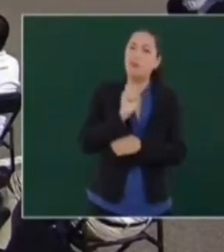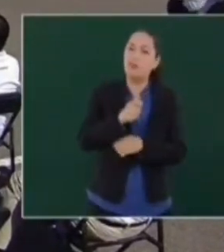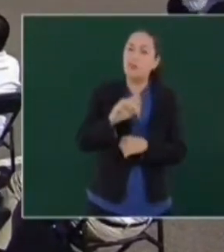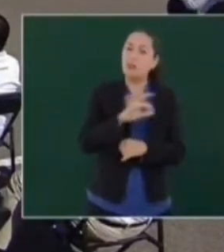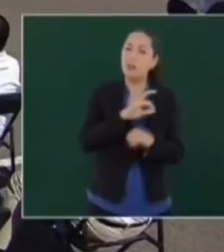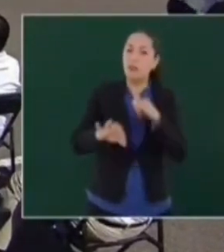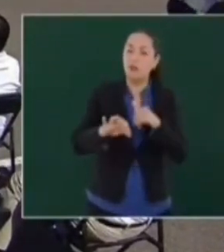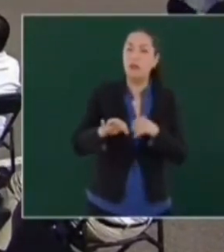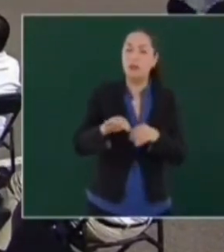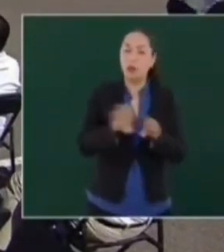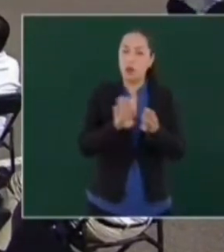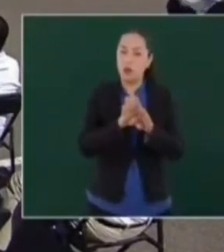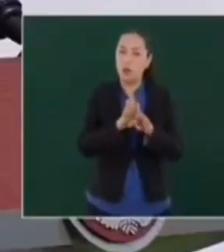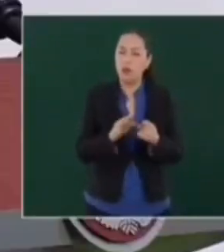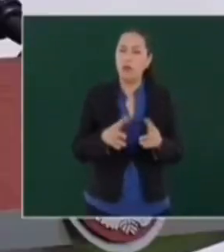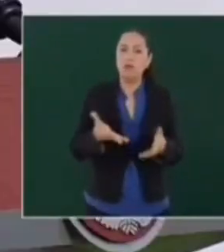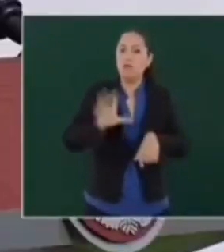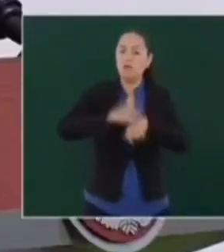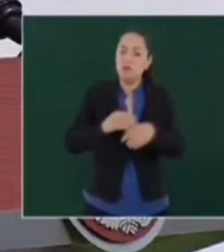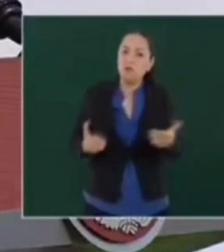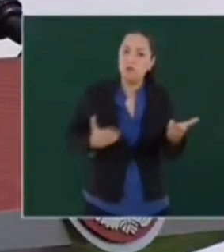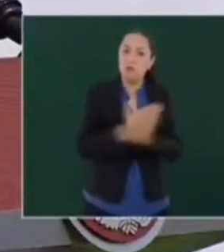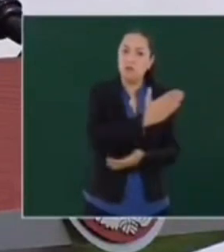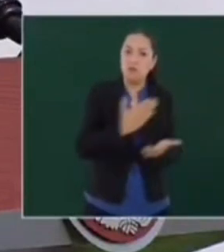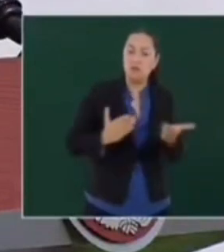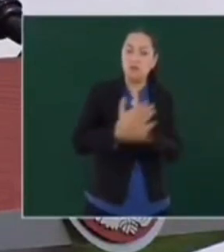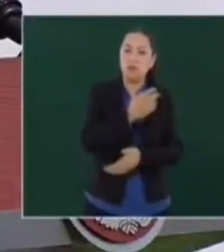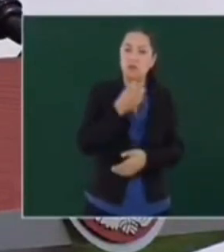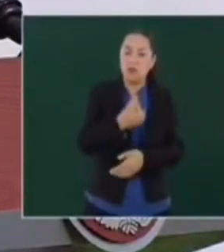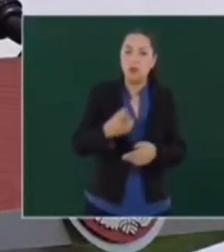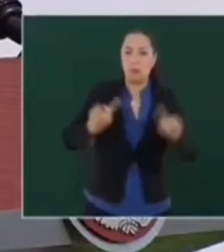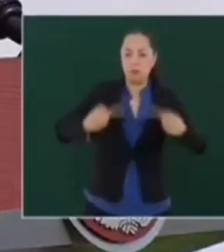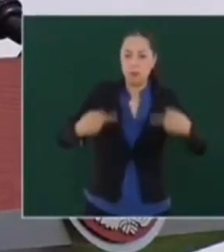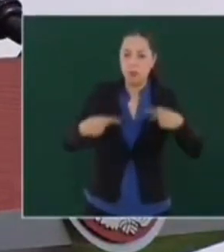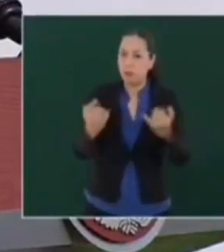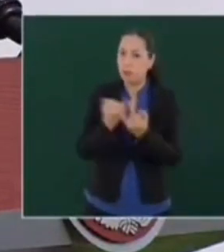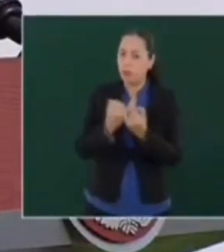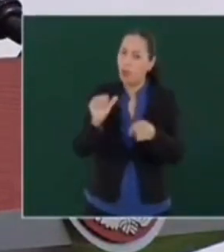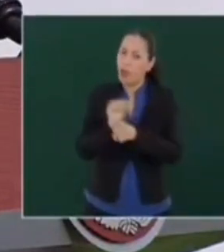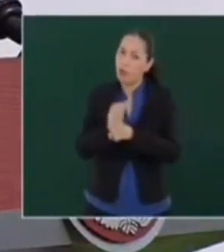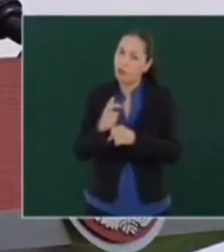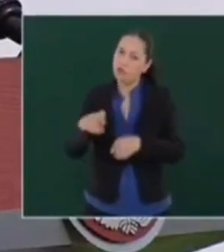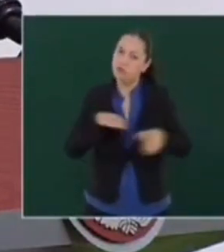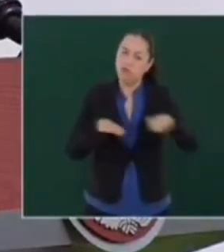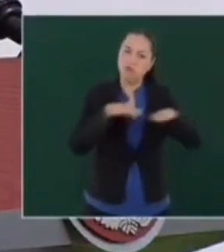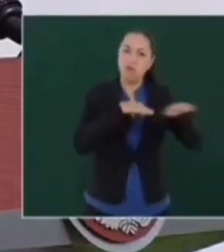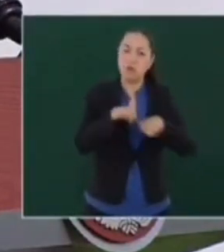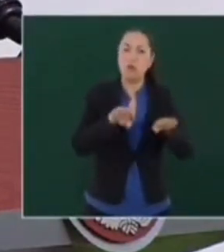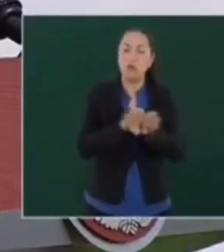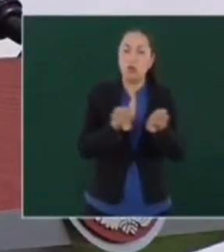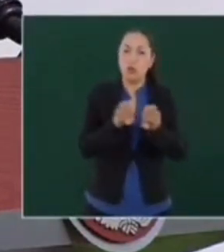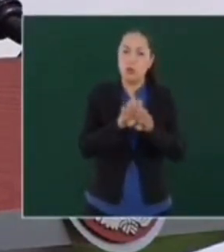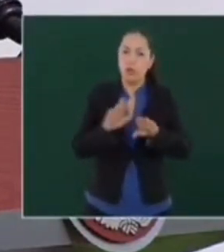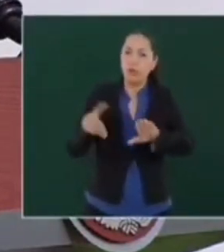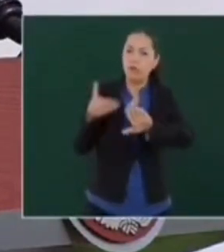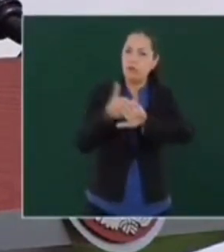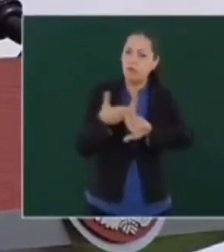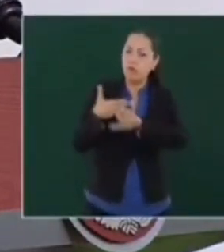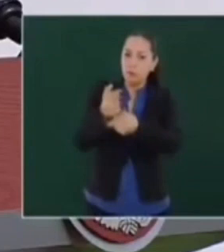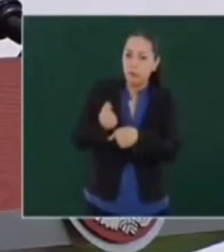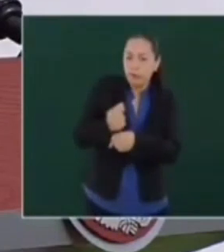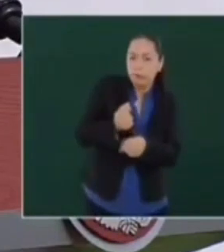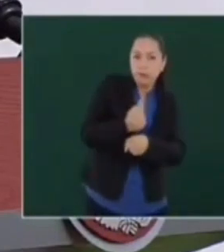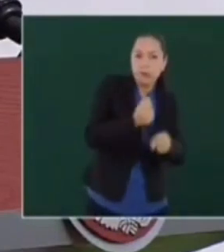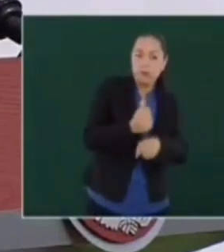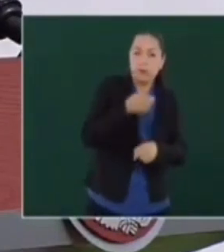no autorizado de personal y vehículos de Fuerzas Armadas, agrediendo físicamente al personal diplomático